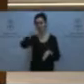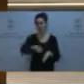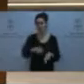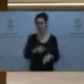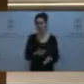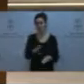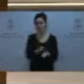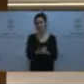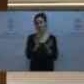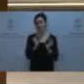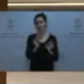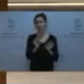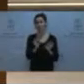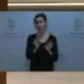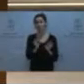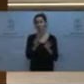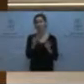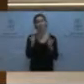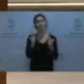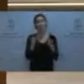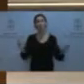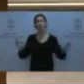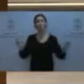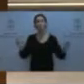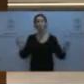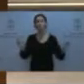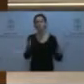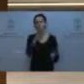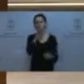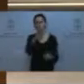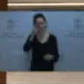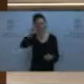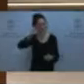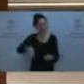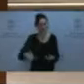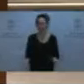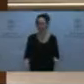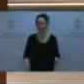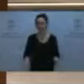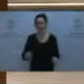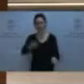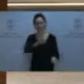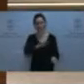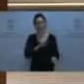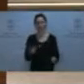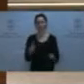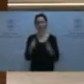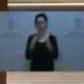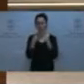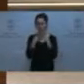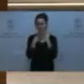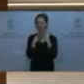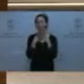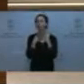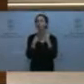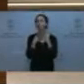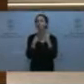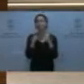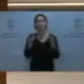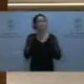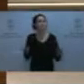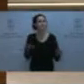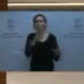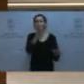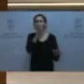porque la respuesta es que no, y por una razón obvia, señor diputado, y es que hay una razón